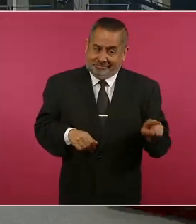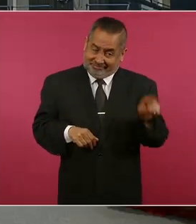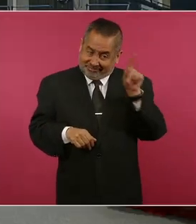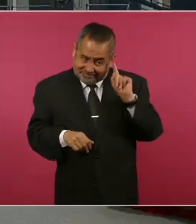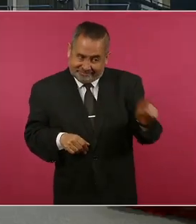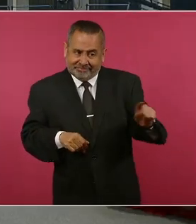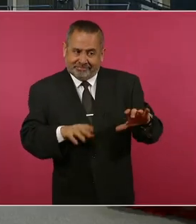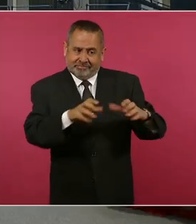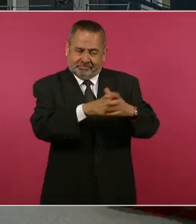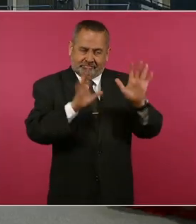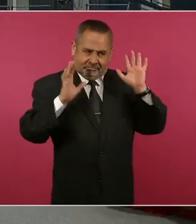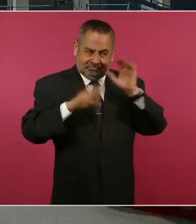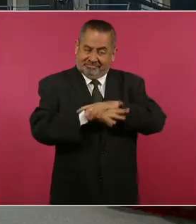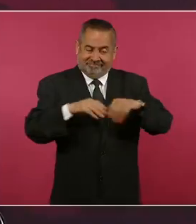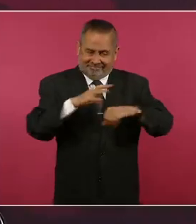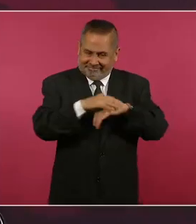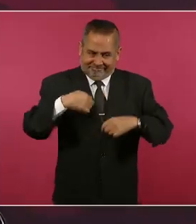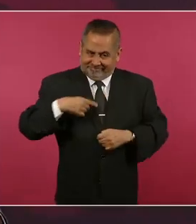Zafo.